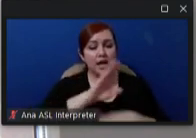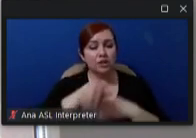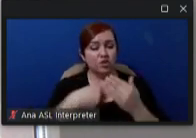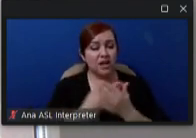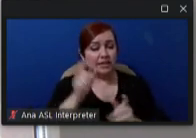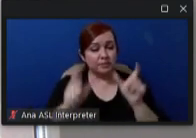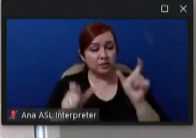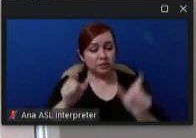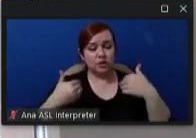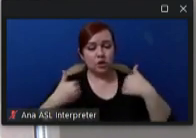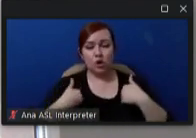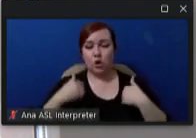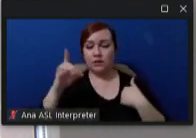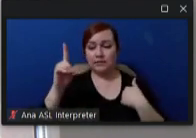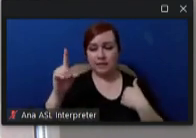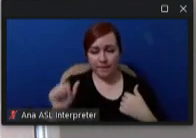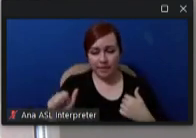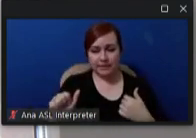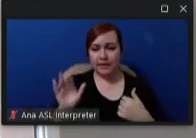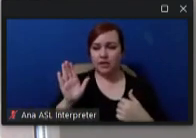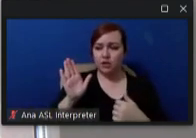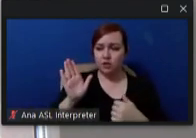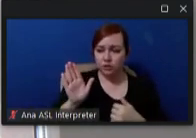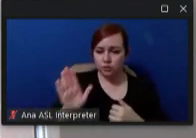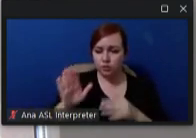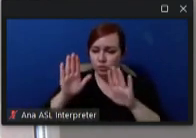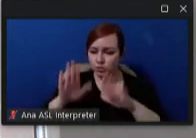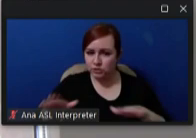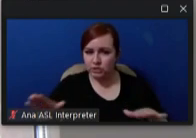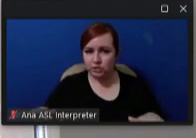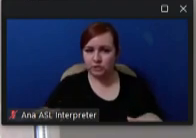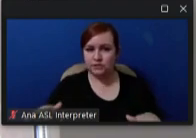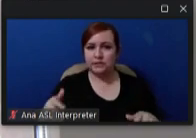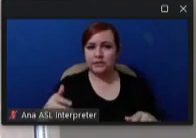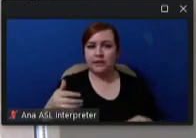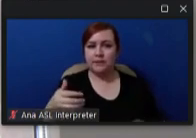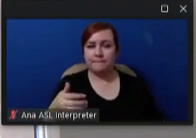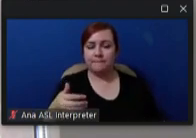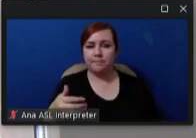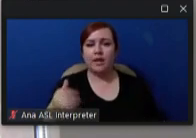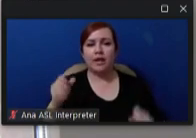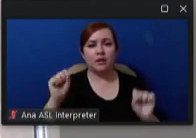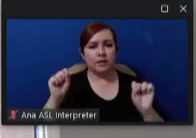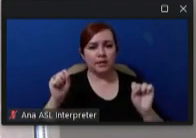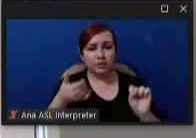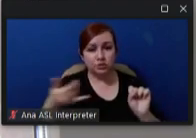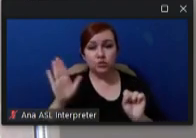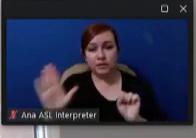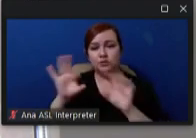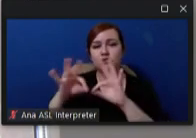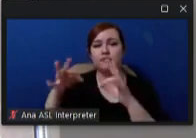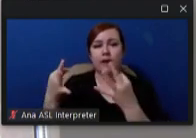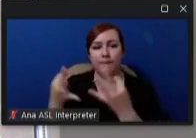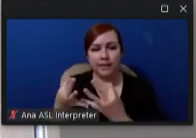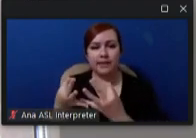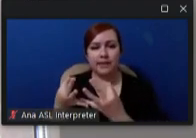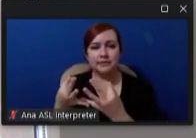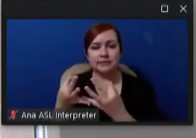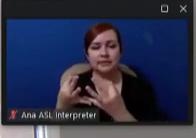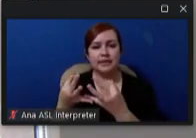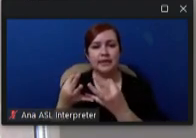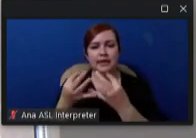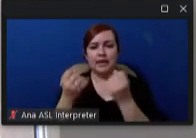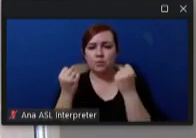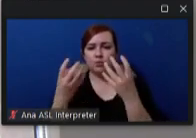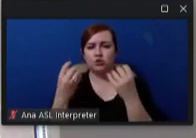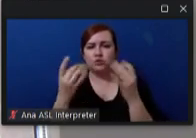discapacidad, sus familias y la amplia red de apoyo que hacen posible nuestro trabajo. Son su fuerza y